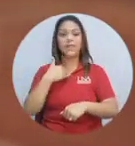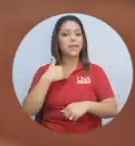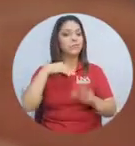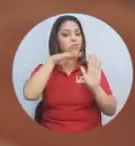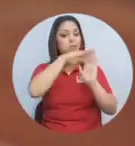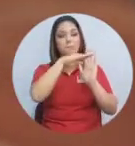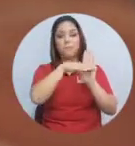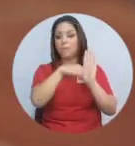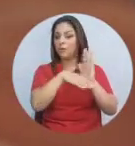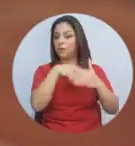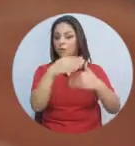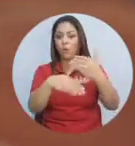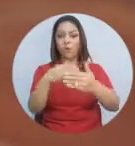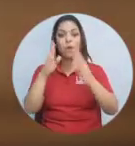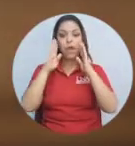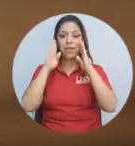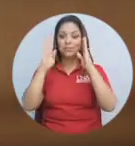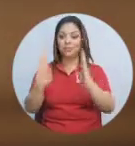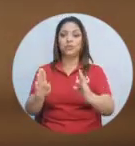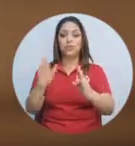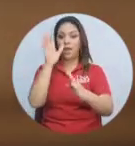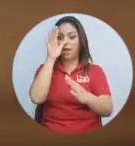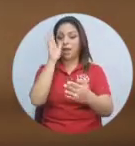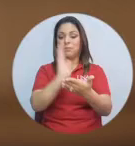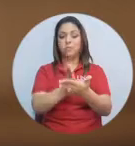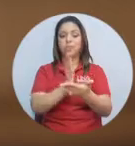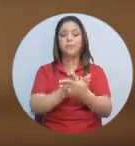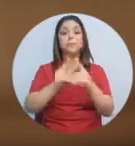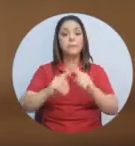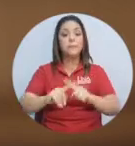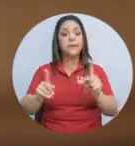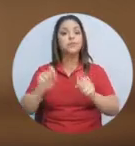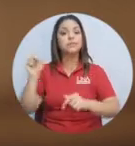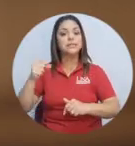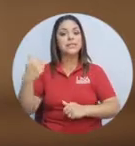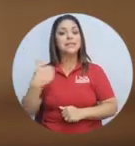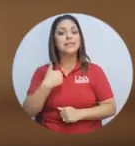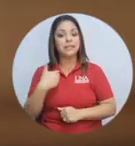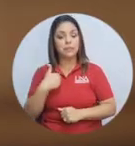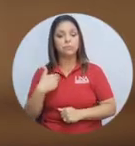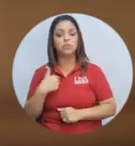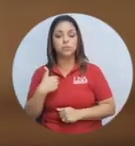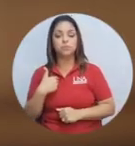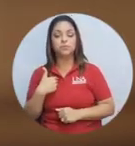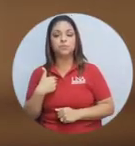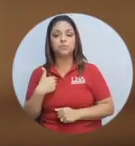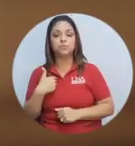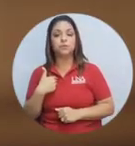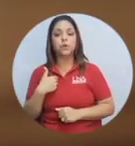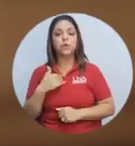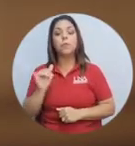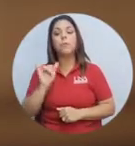con un protocolo de atención al bullying, pero sí tenemos una